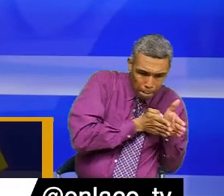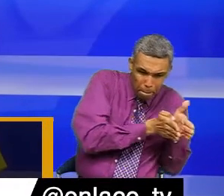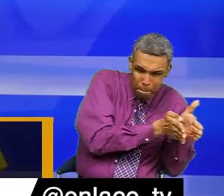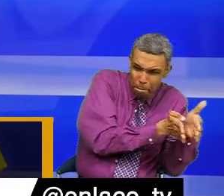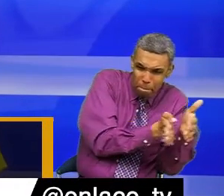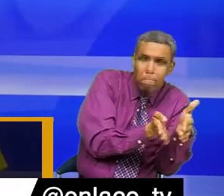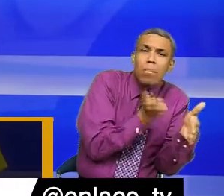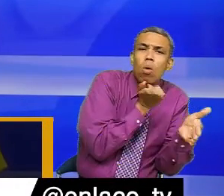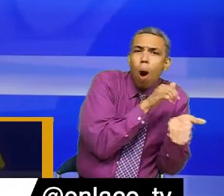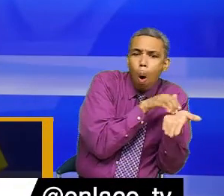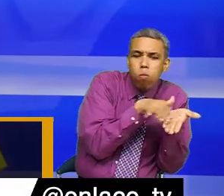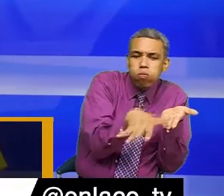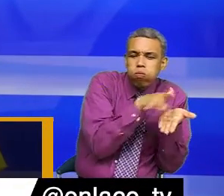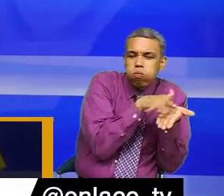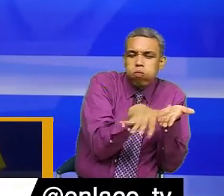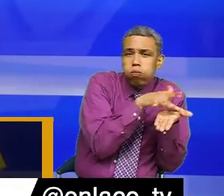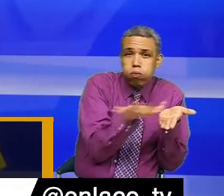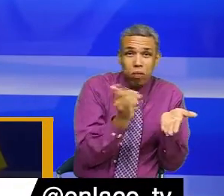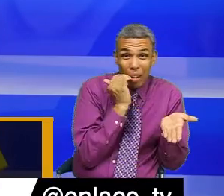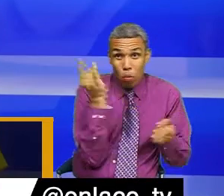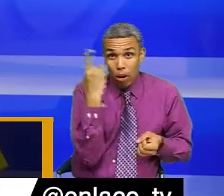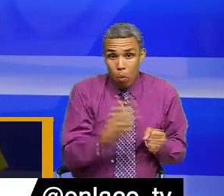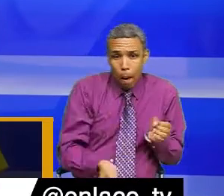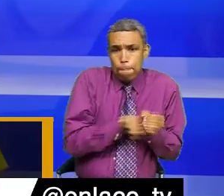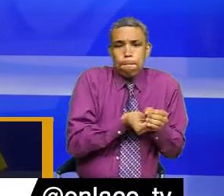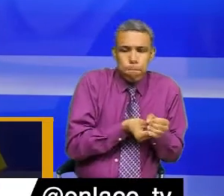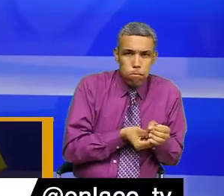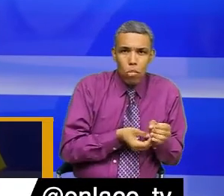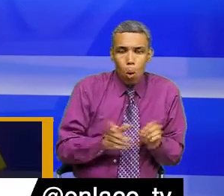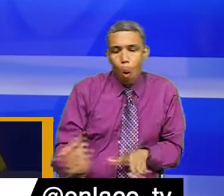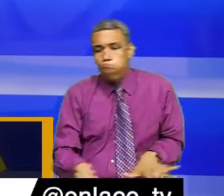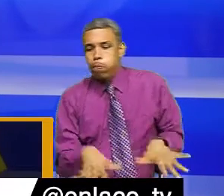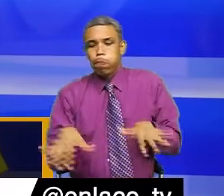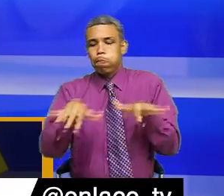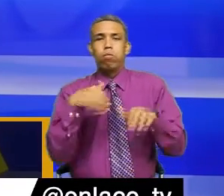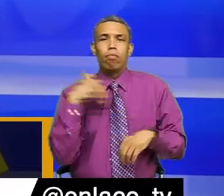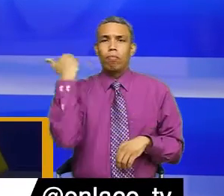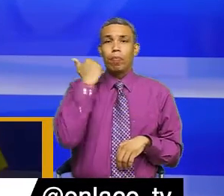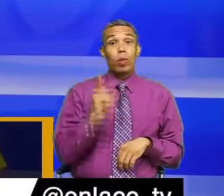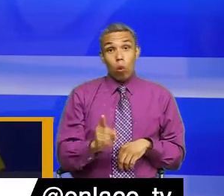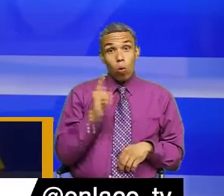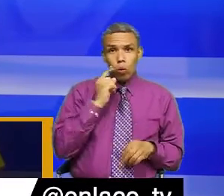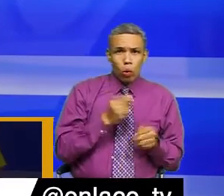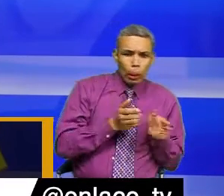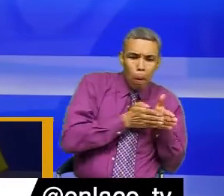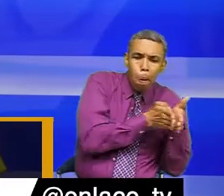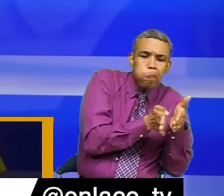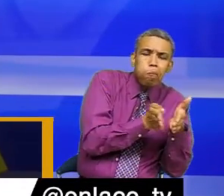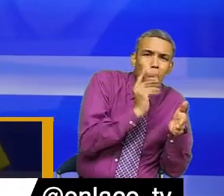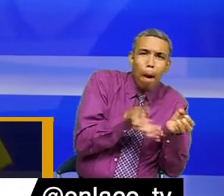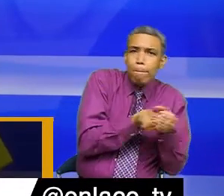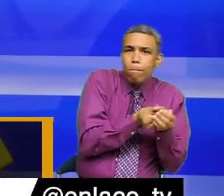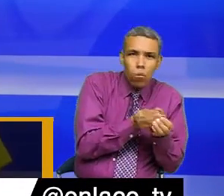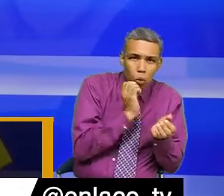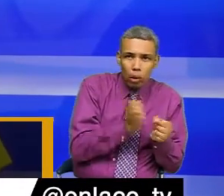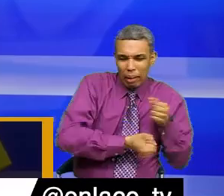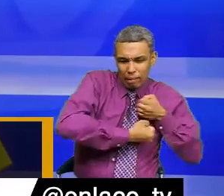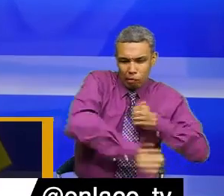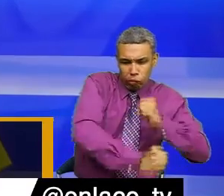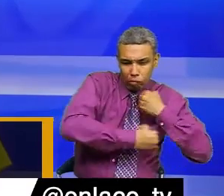para que saquen en los días que se deben sacar y no dejemos ni la basura en los caños ni a disposición de que la lluvia se la lleve y nos ocasione